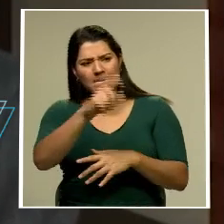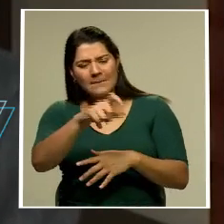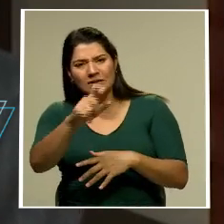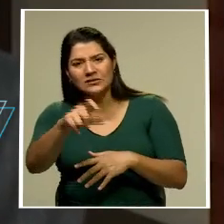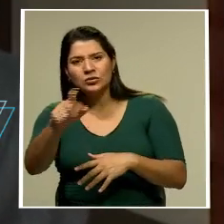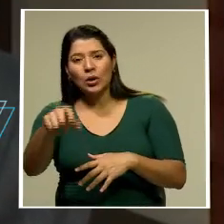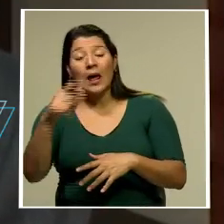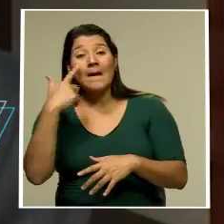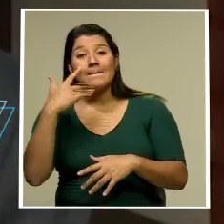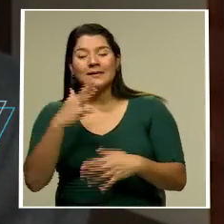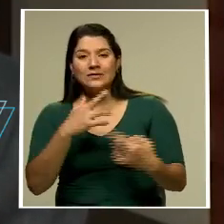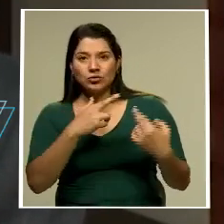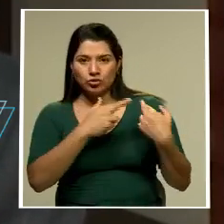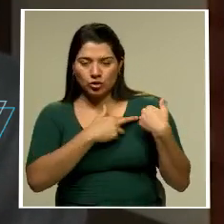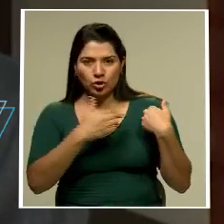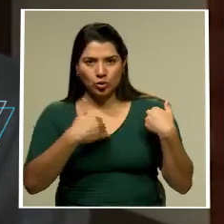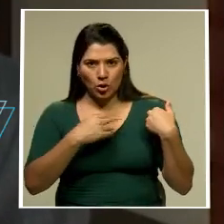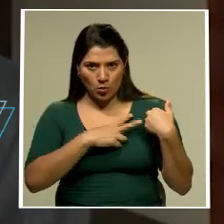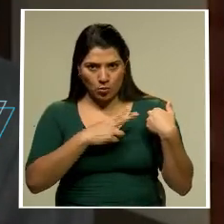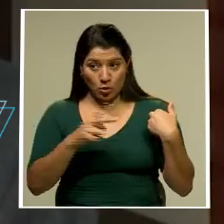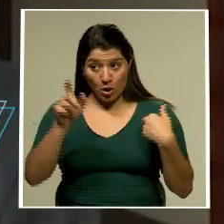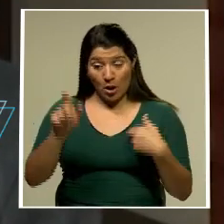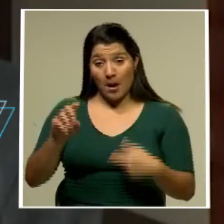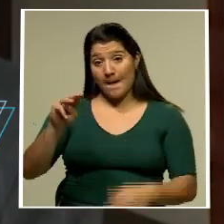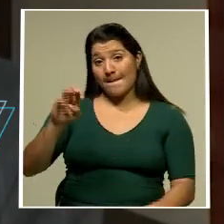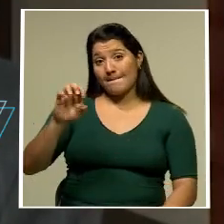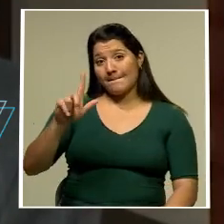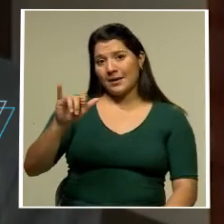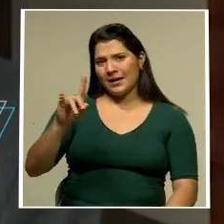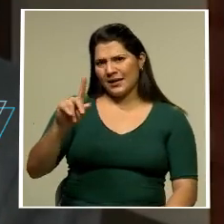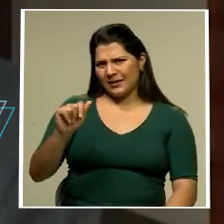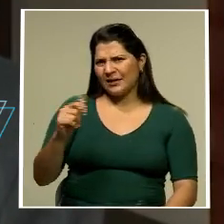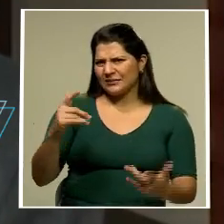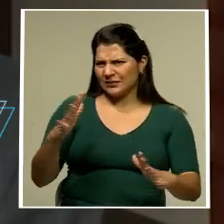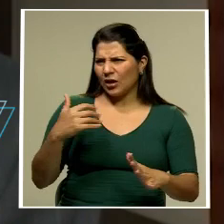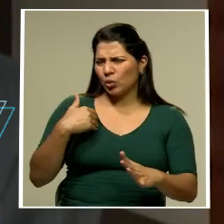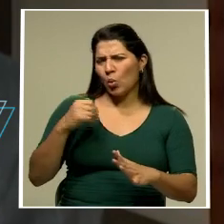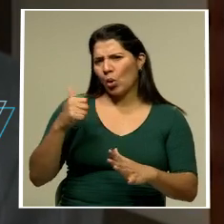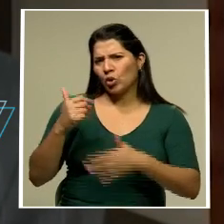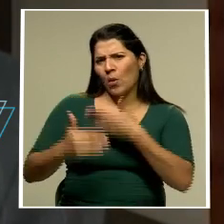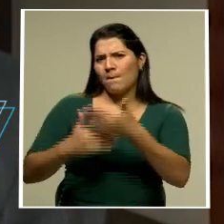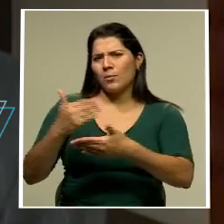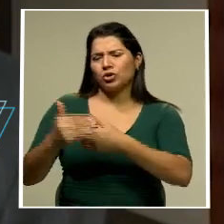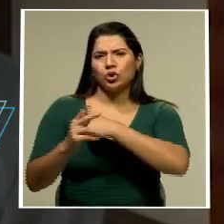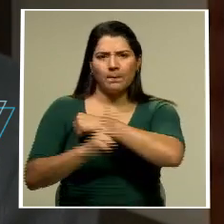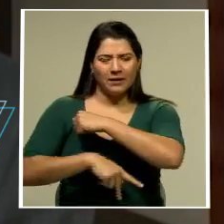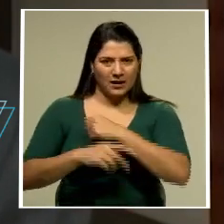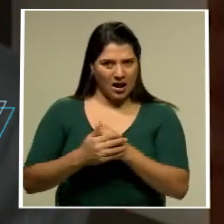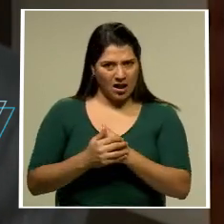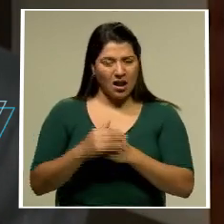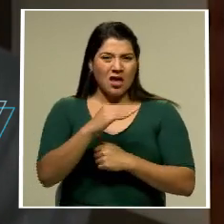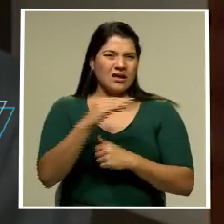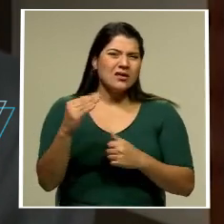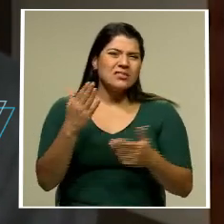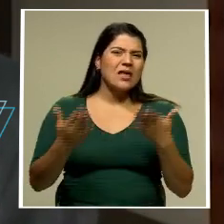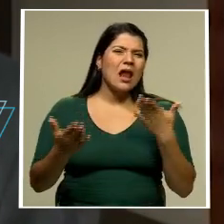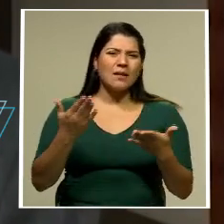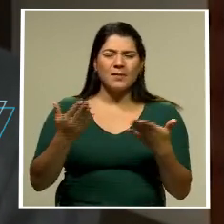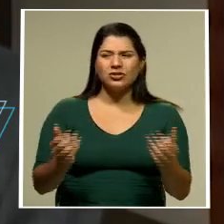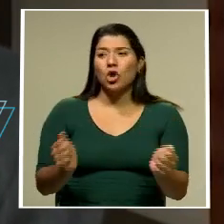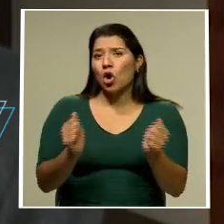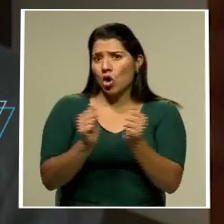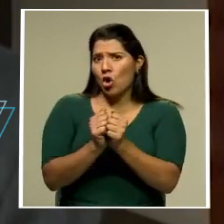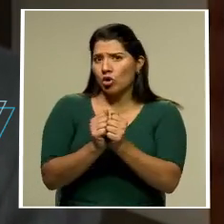menos doña Amelia ha tenido otros procesos penales y tal vez con hechos digamos